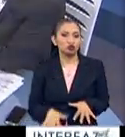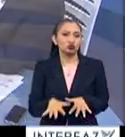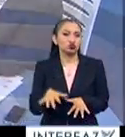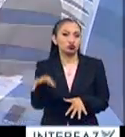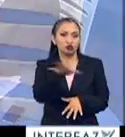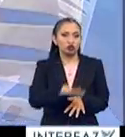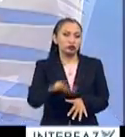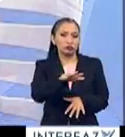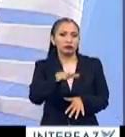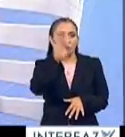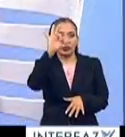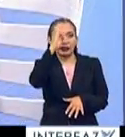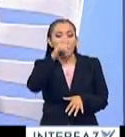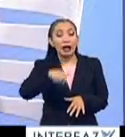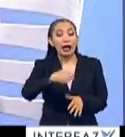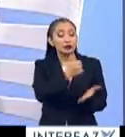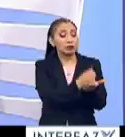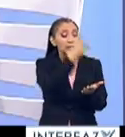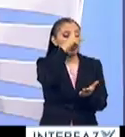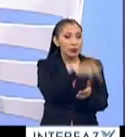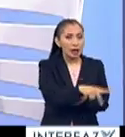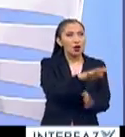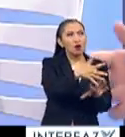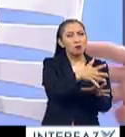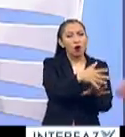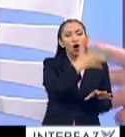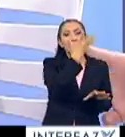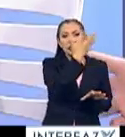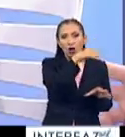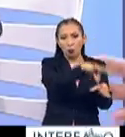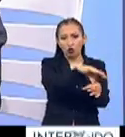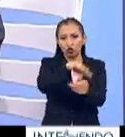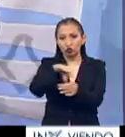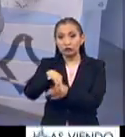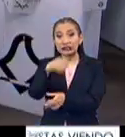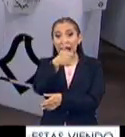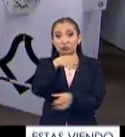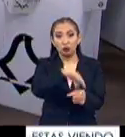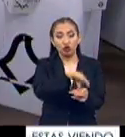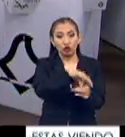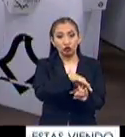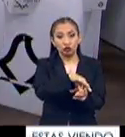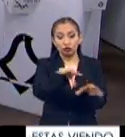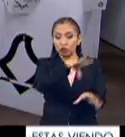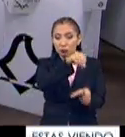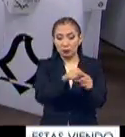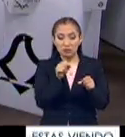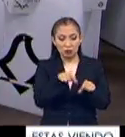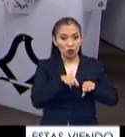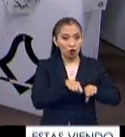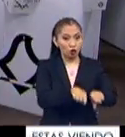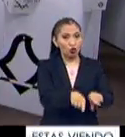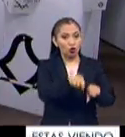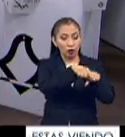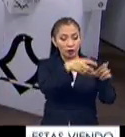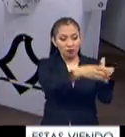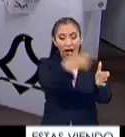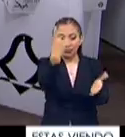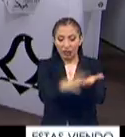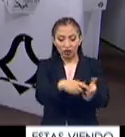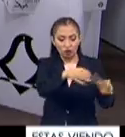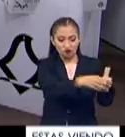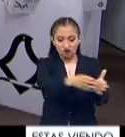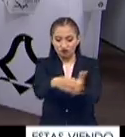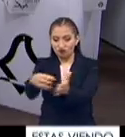Entonces la gente de la Ciudad de México alrededor estaría emitiendo 5 votos. 6 votos de manera simultánea. en la misma casilla.